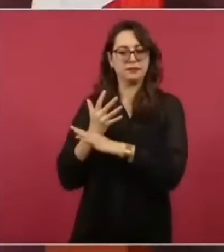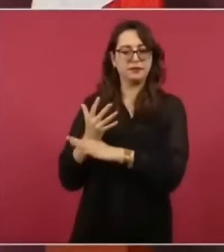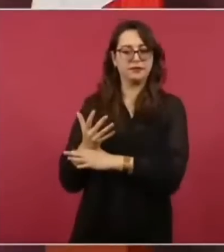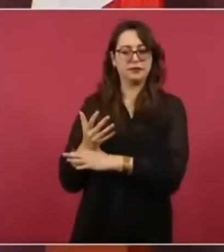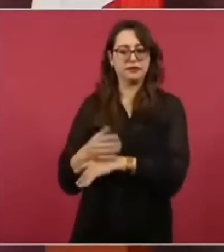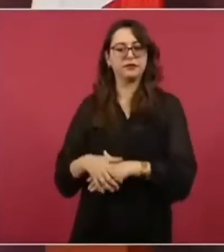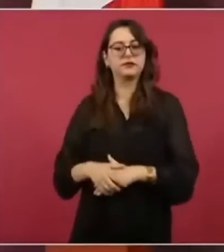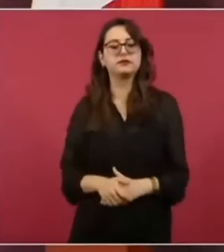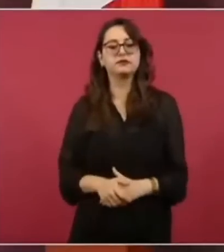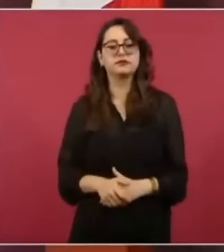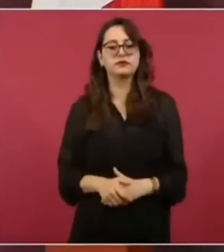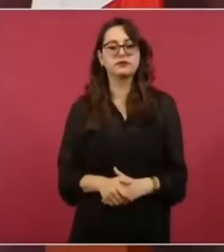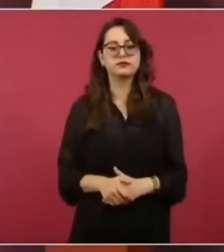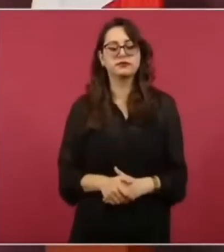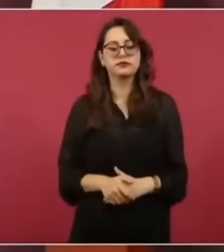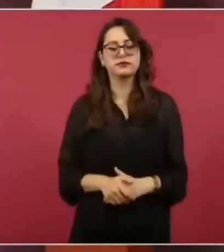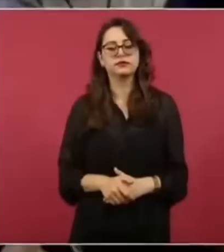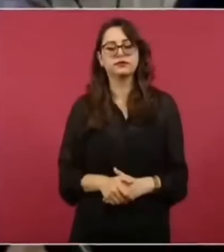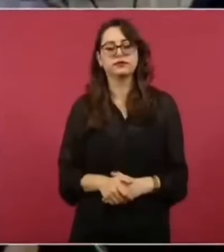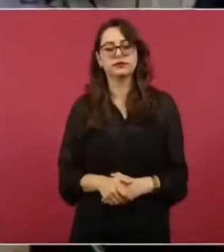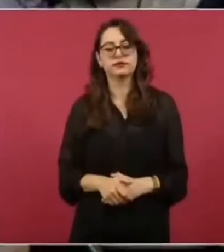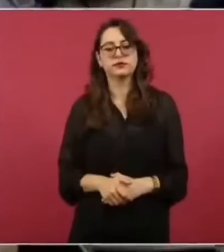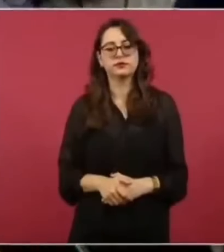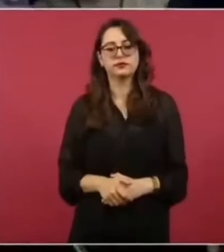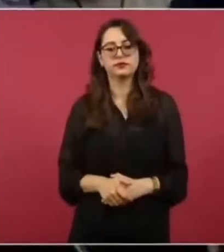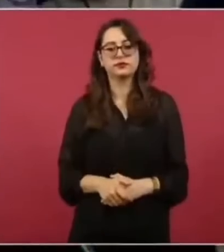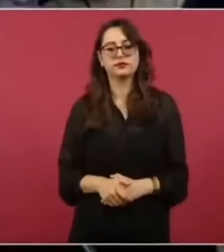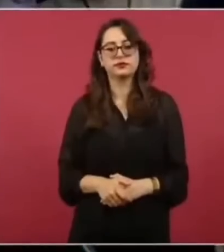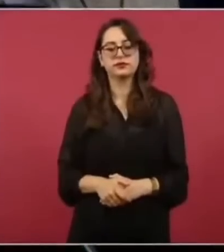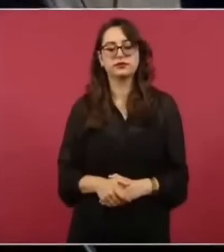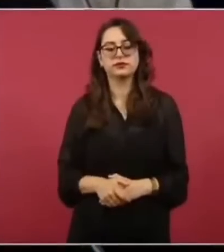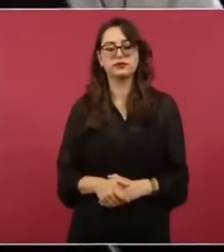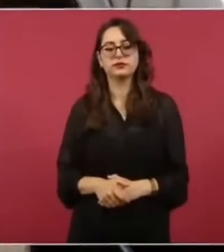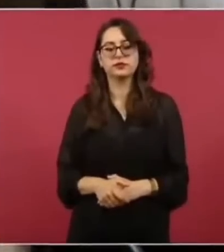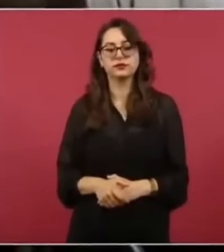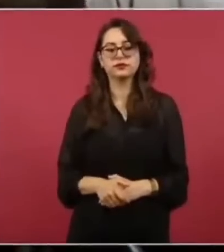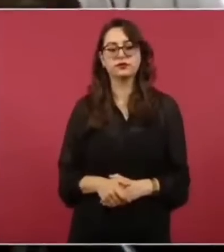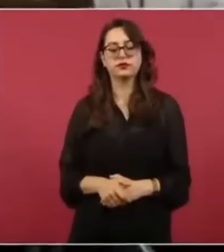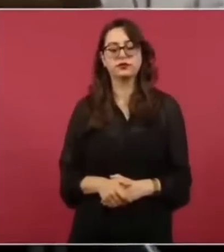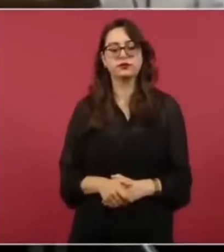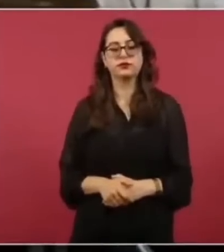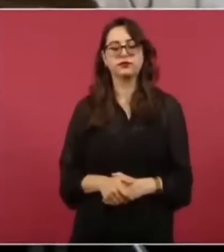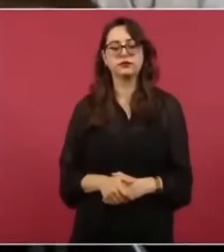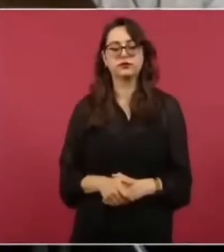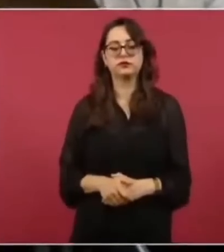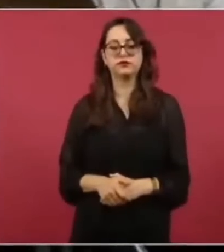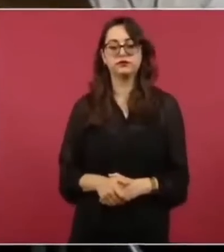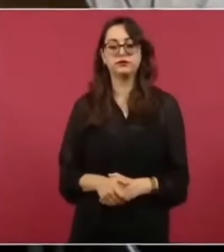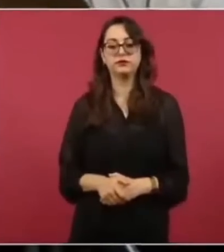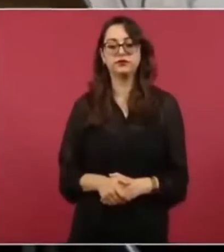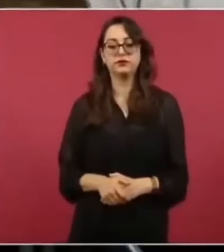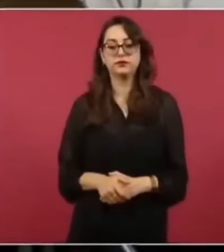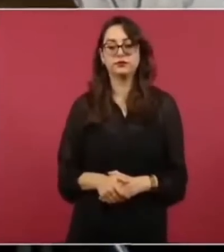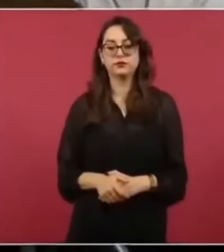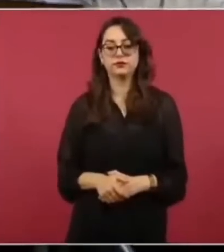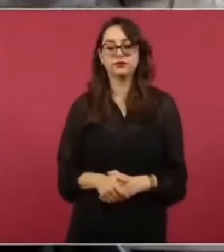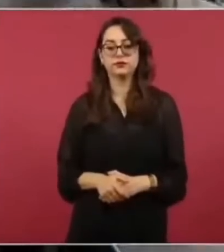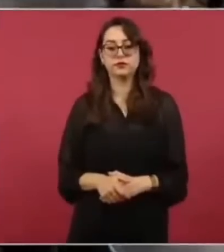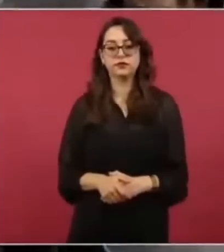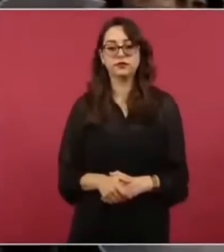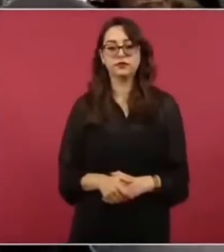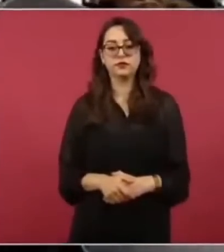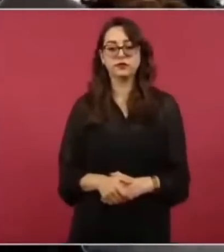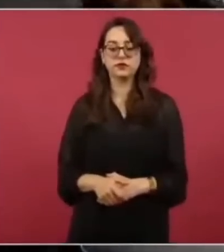cito textualmente, hay que recordar siempre que nada